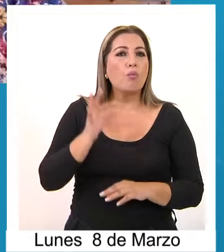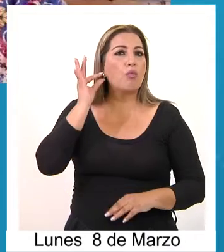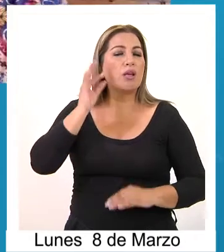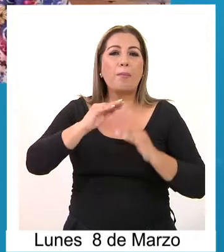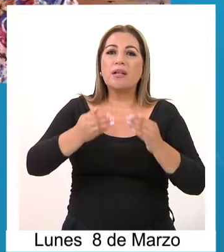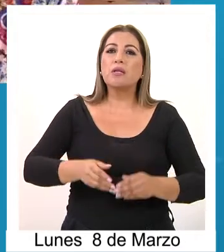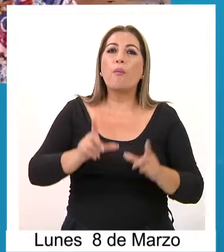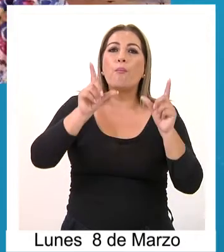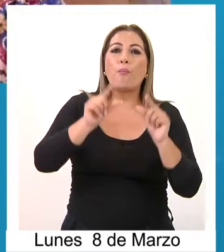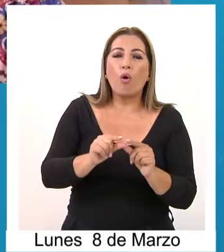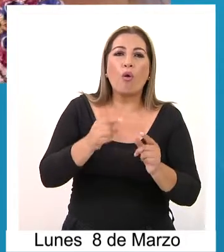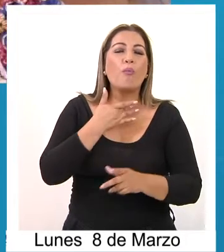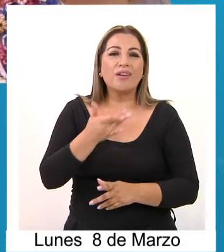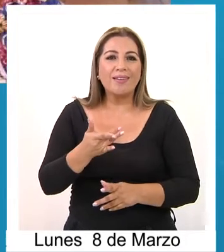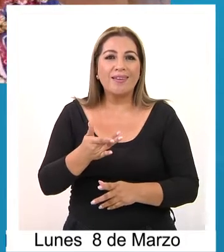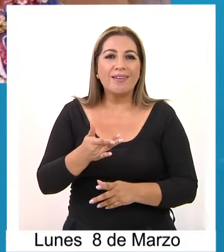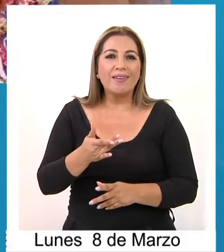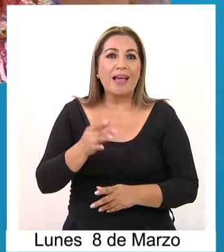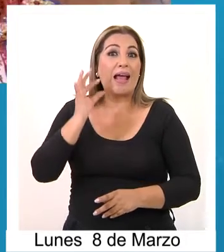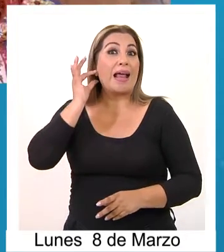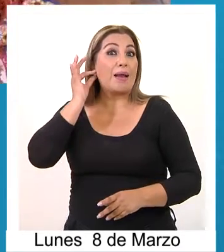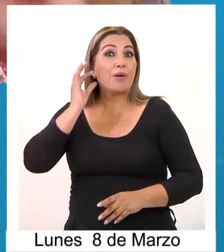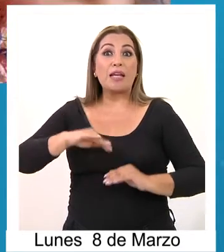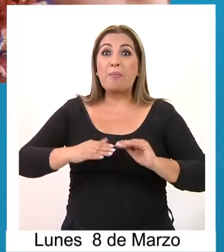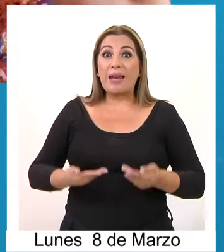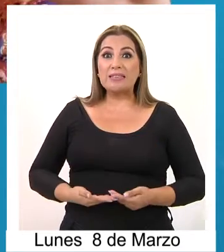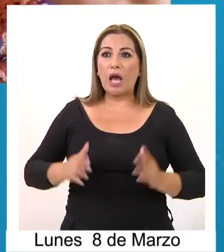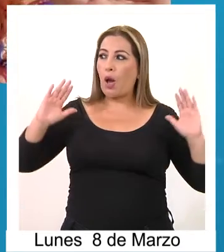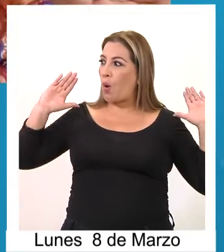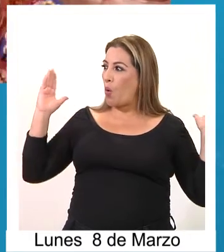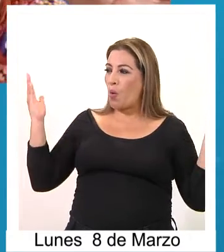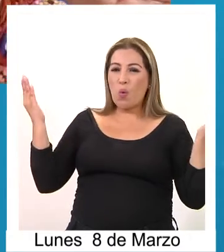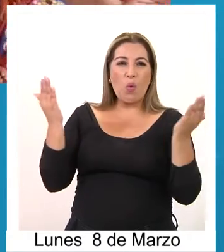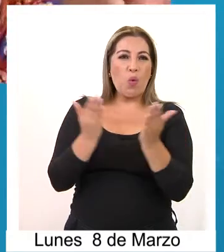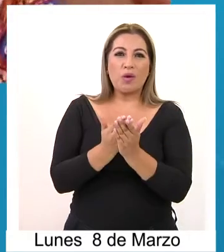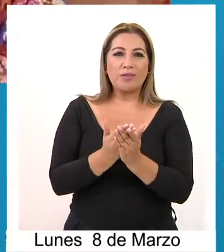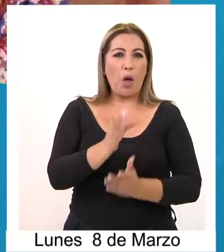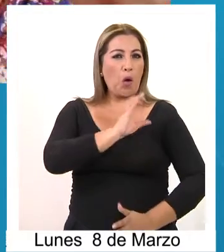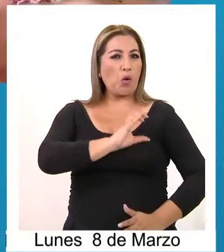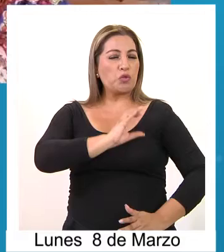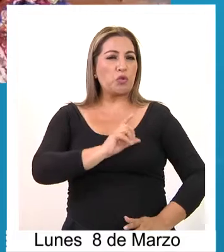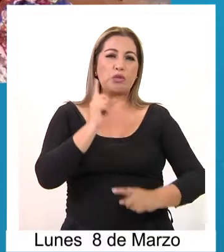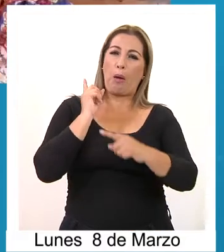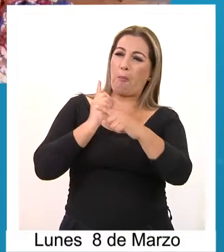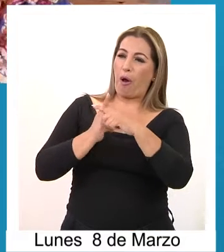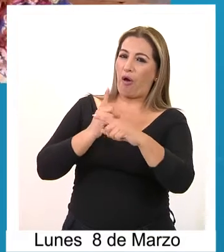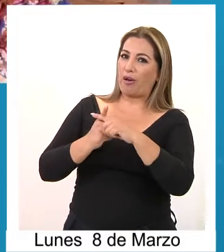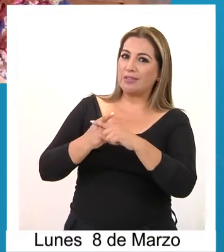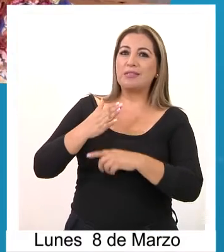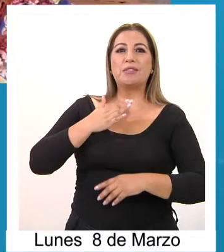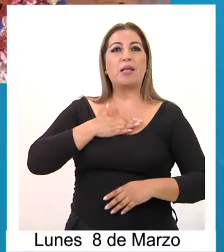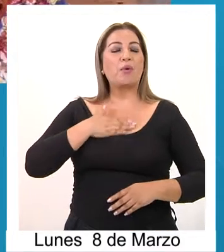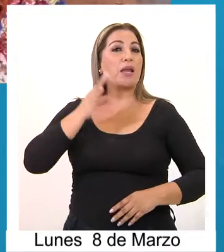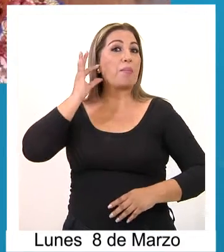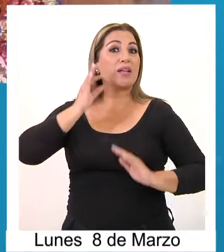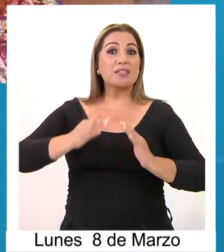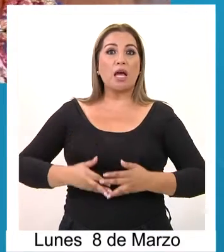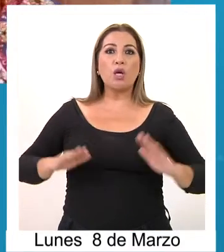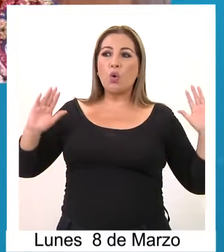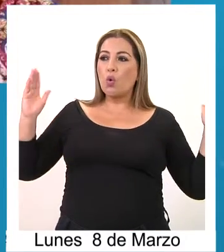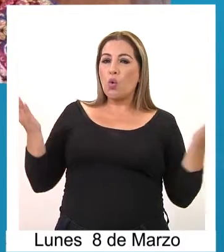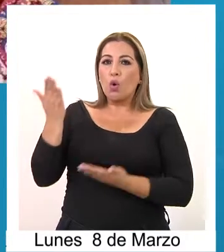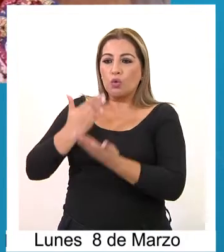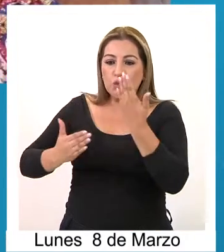las embarazadas se guardaron, o sea, son las pacientes que mejor se portaron, porque Mm, no hay mujer más preocupada de su salud que una mujer